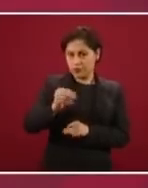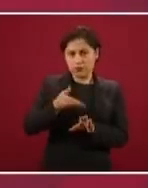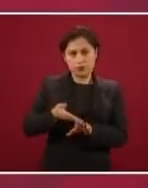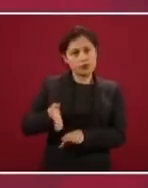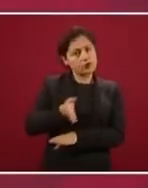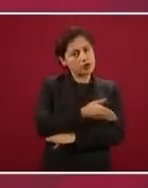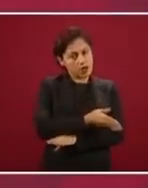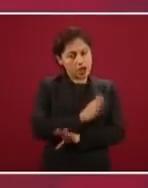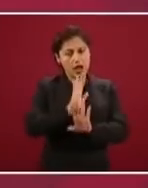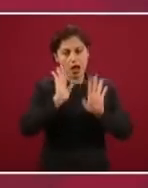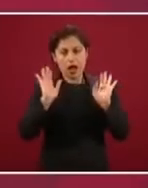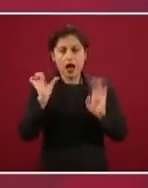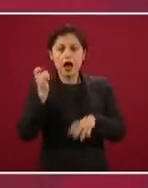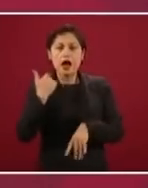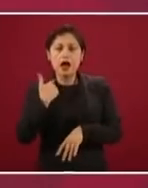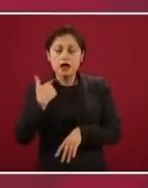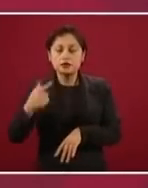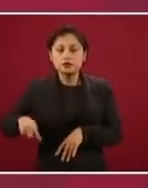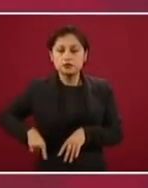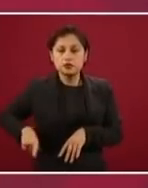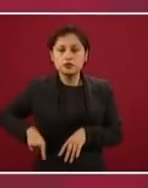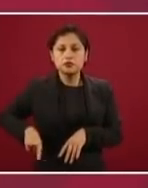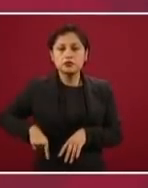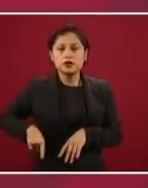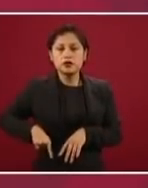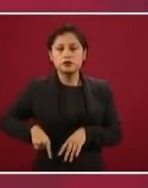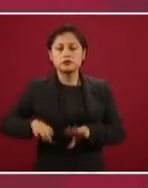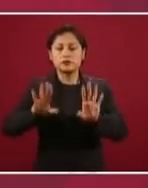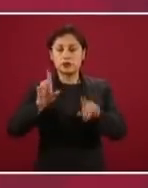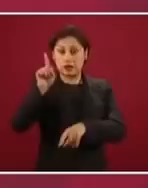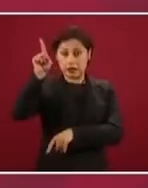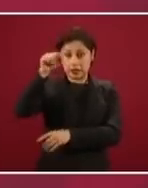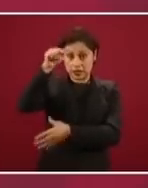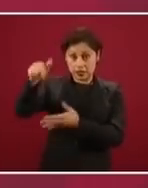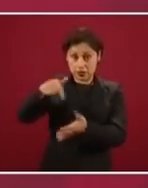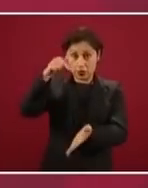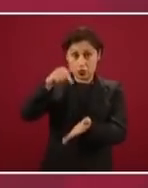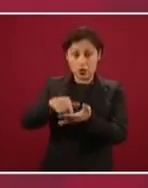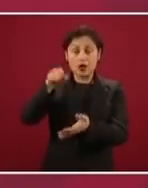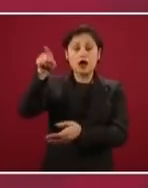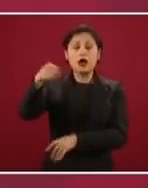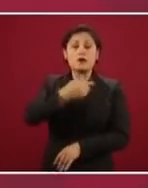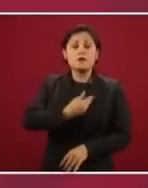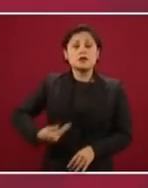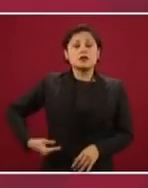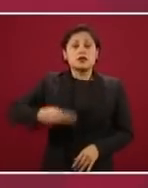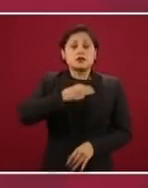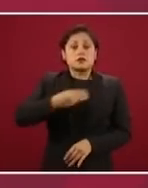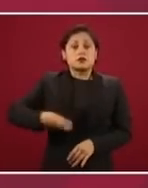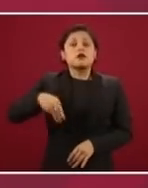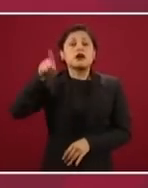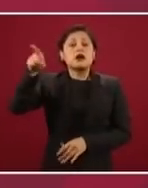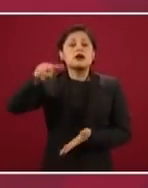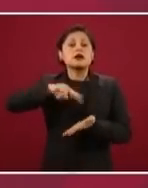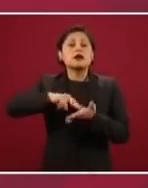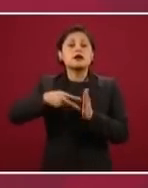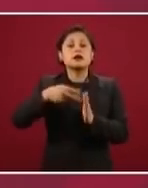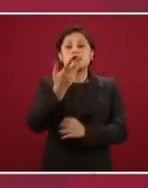en guadalupe calvo un presidente municipal que es ingeniero forestal